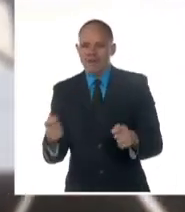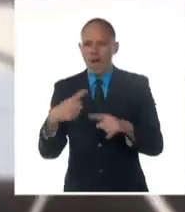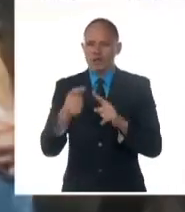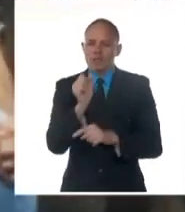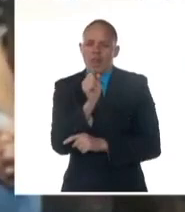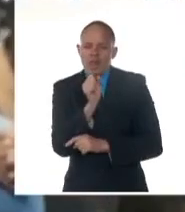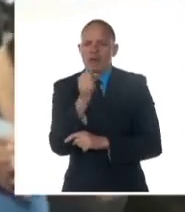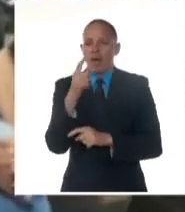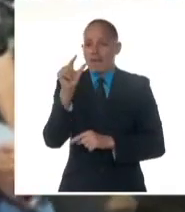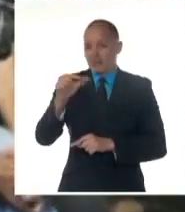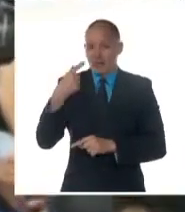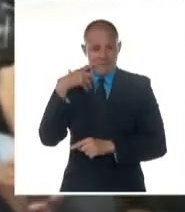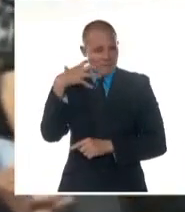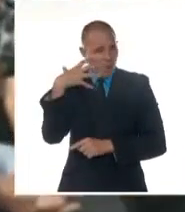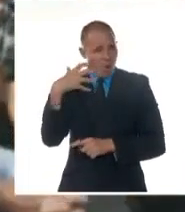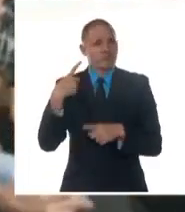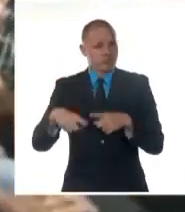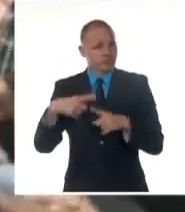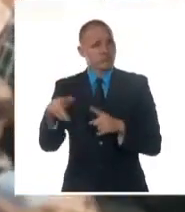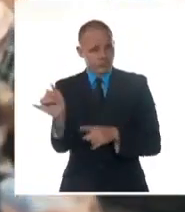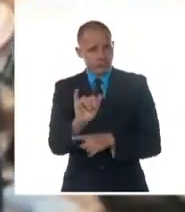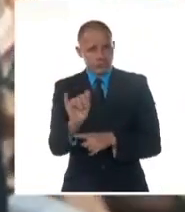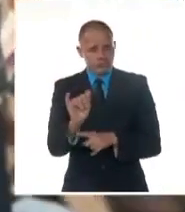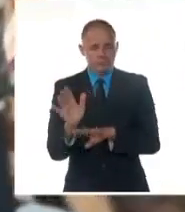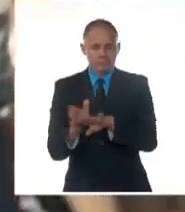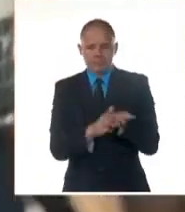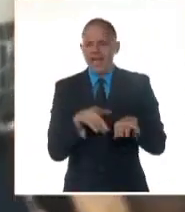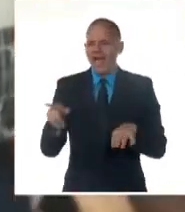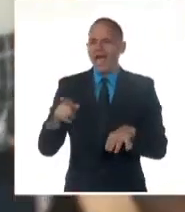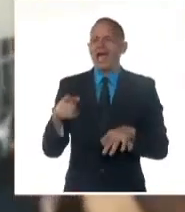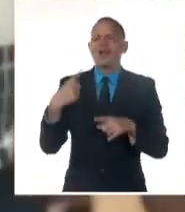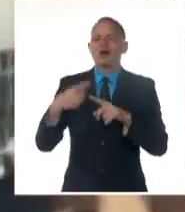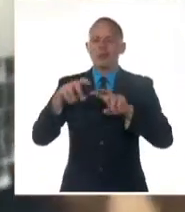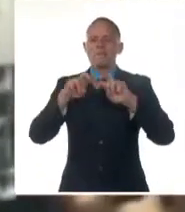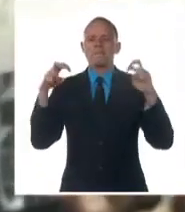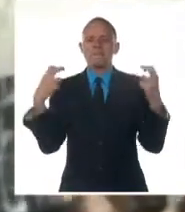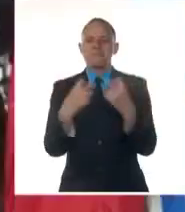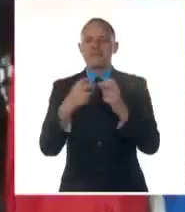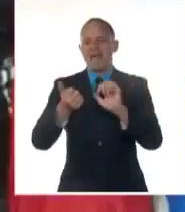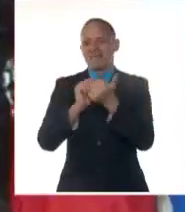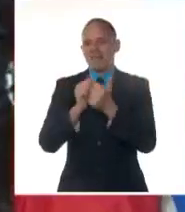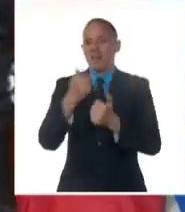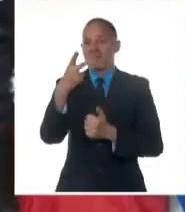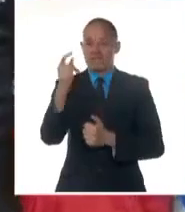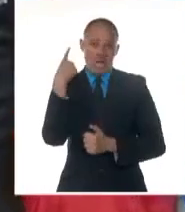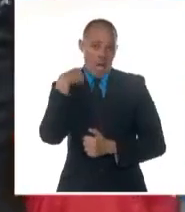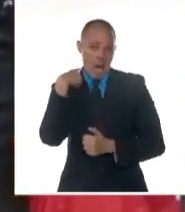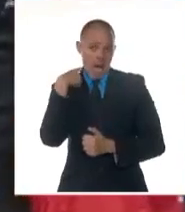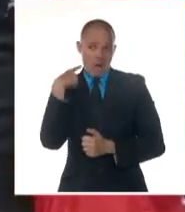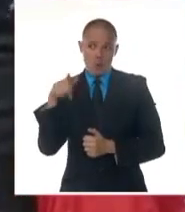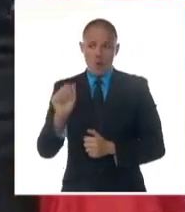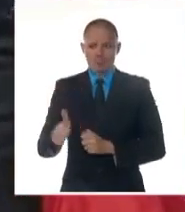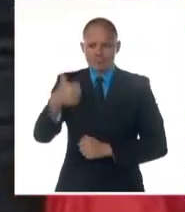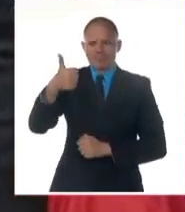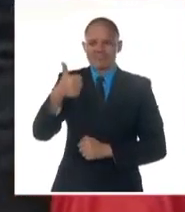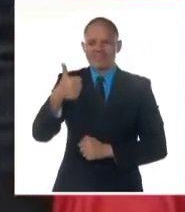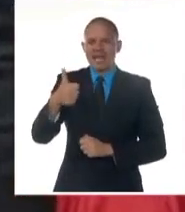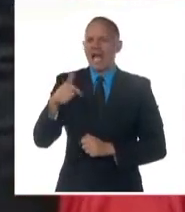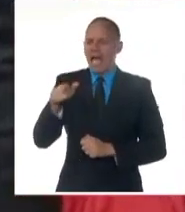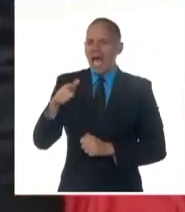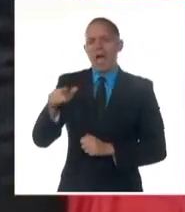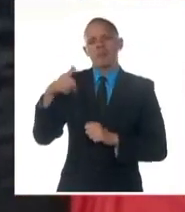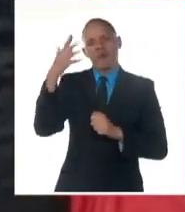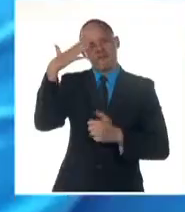Héctor Rodríguez. Presidente del Consejo Nacional de las Peñas Deportivas por más de 20 años, Pacheco recibió numerosos